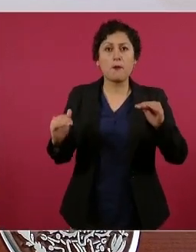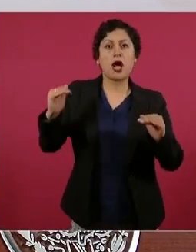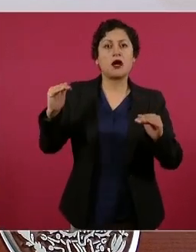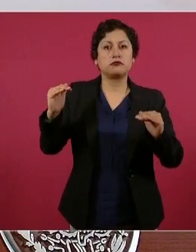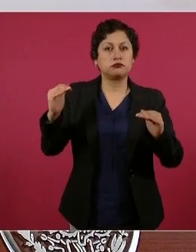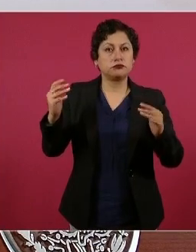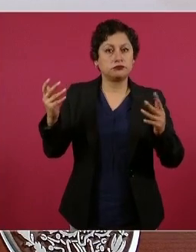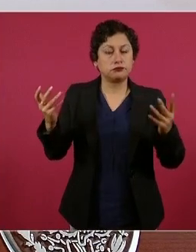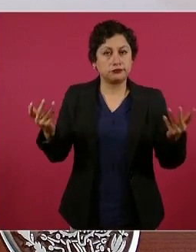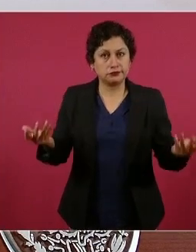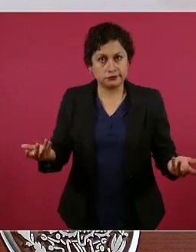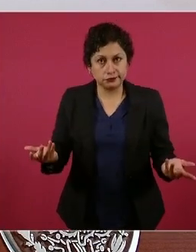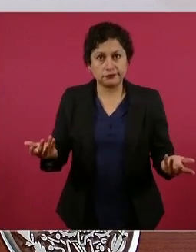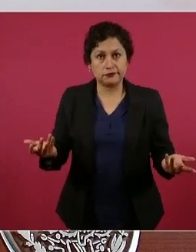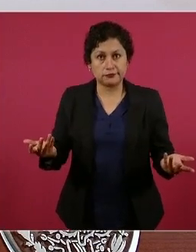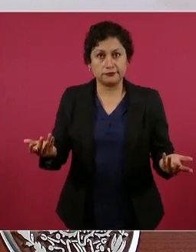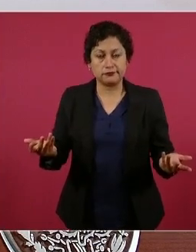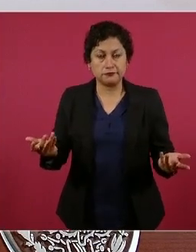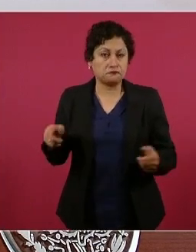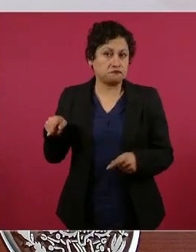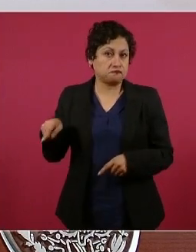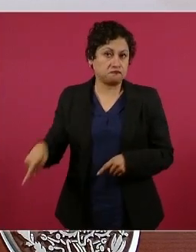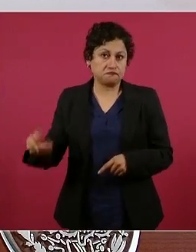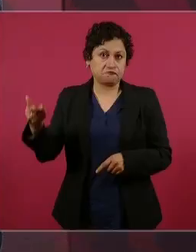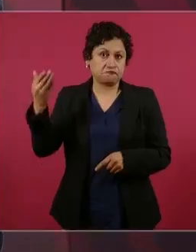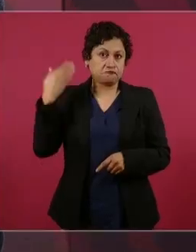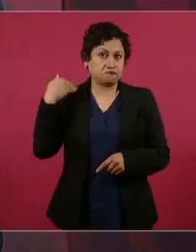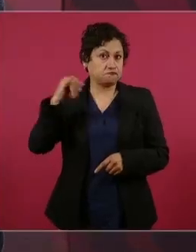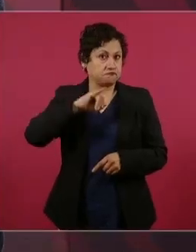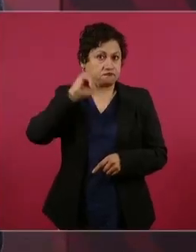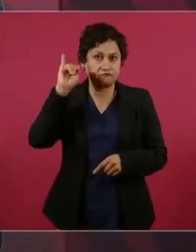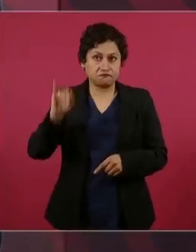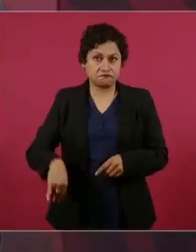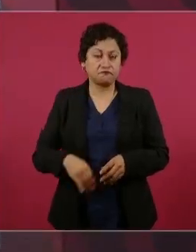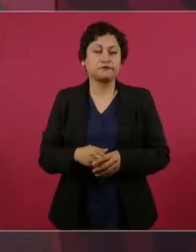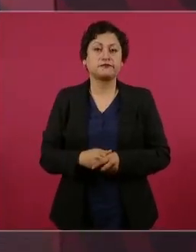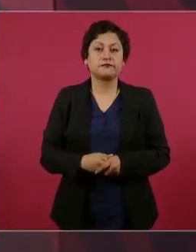Nunca se había visto que